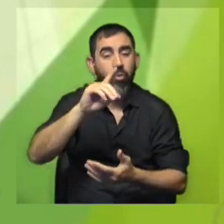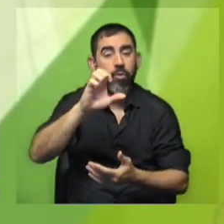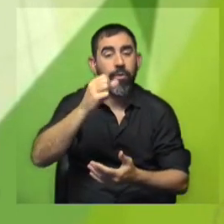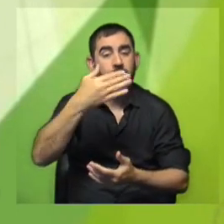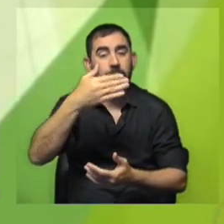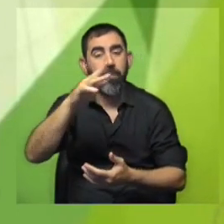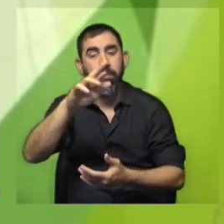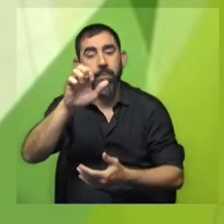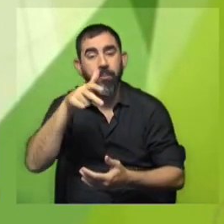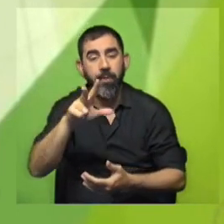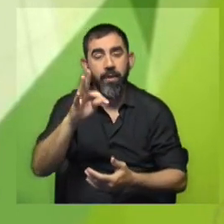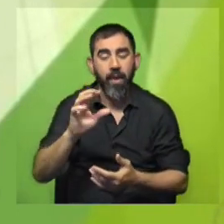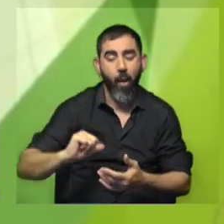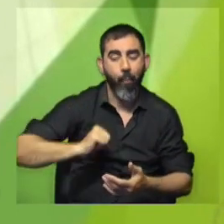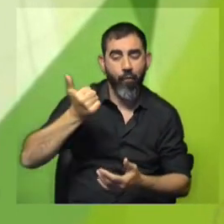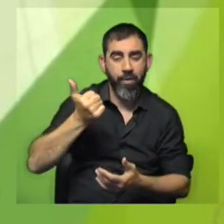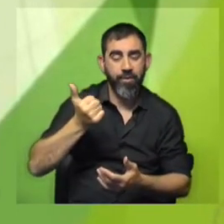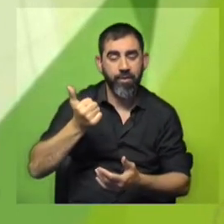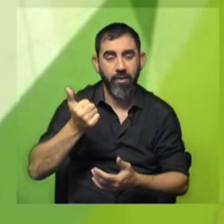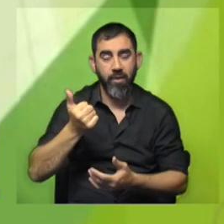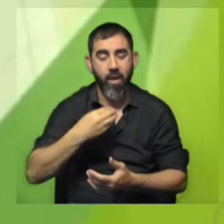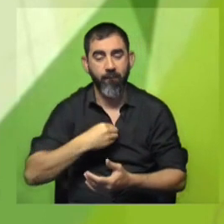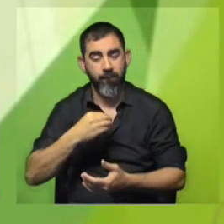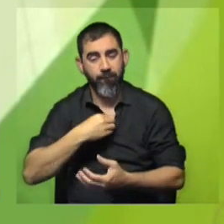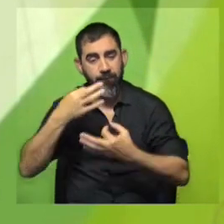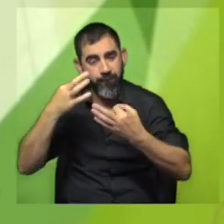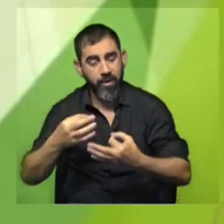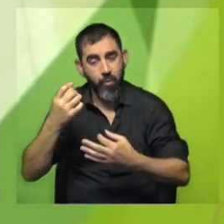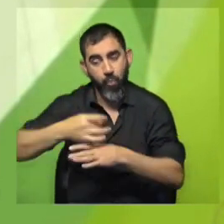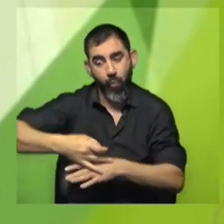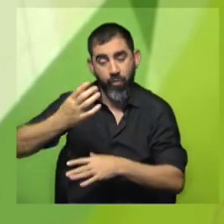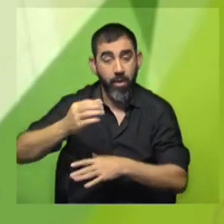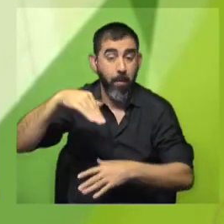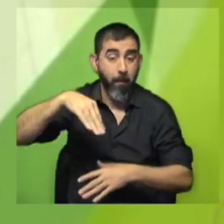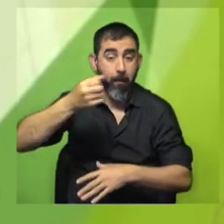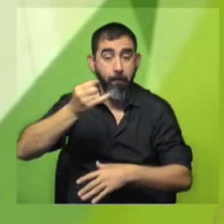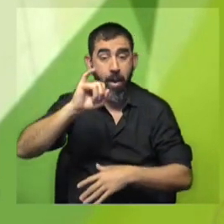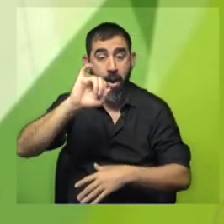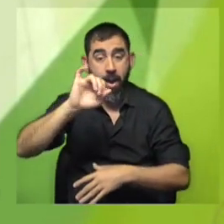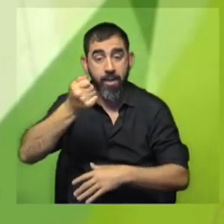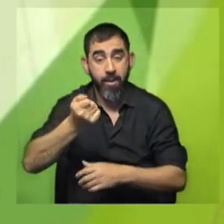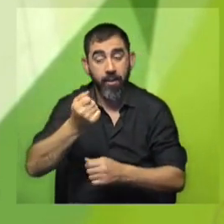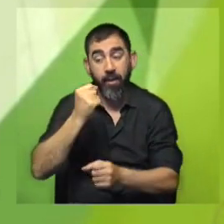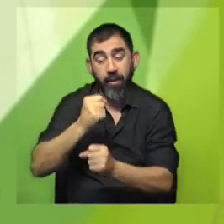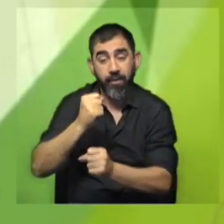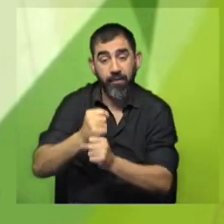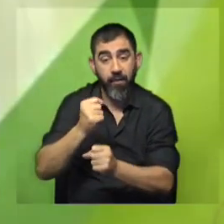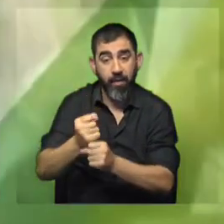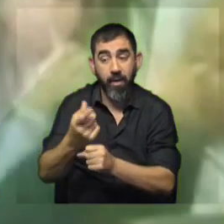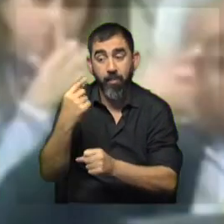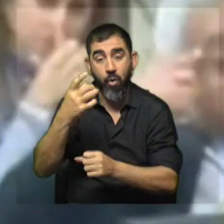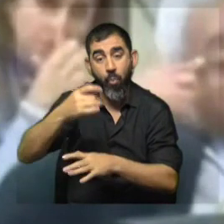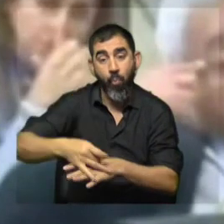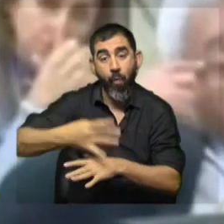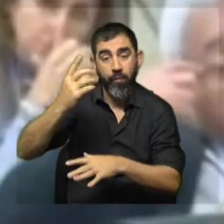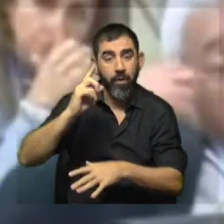aprovechó de la buena fe de profesionales como Maya, que le prestaron servicios sin que tales